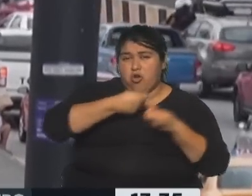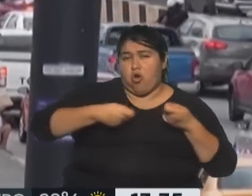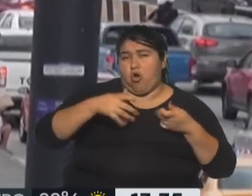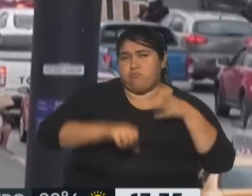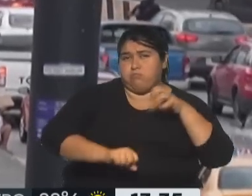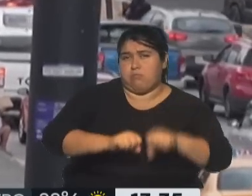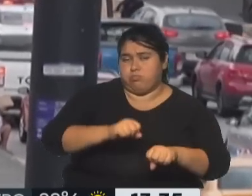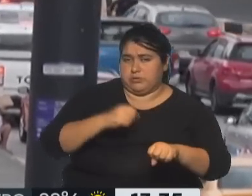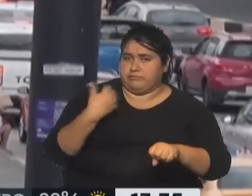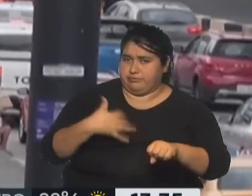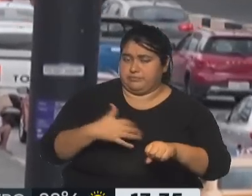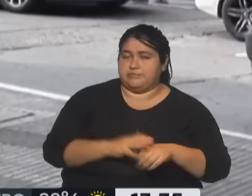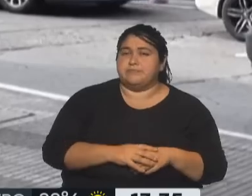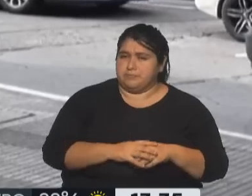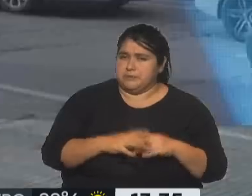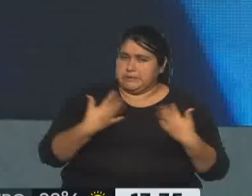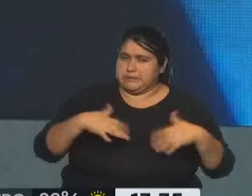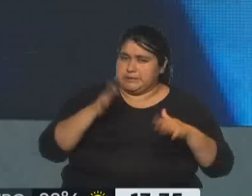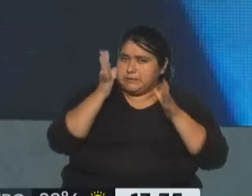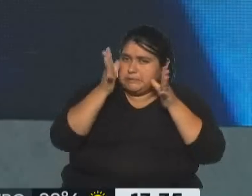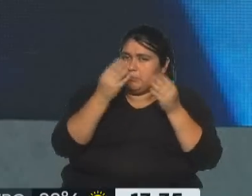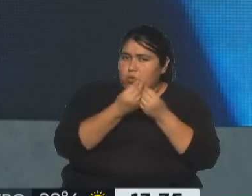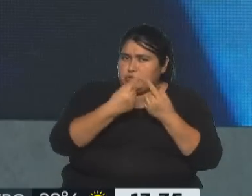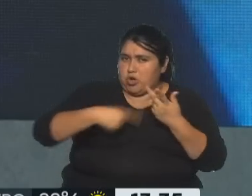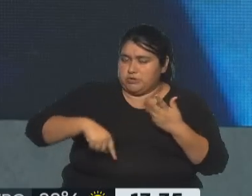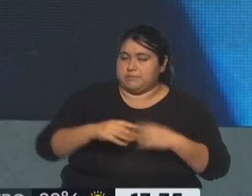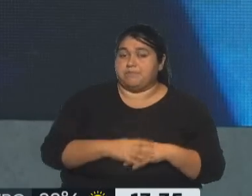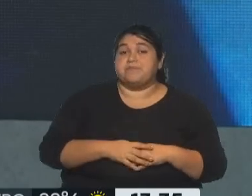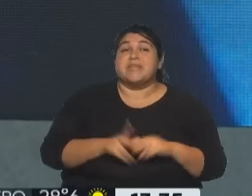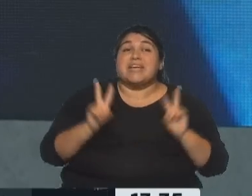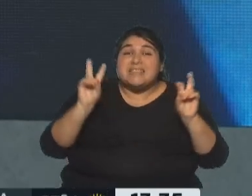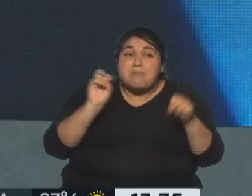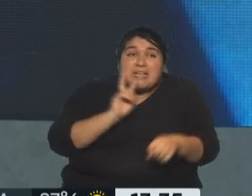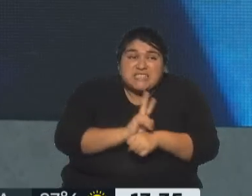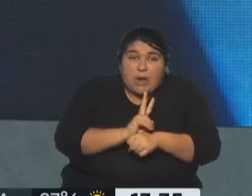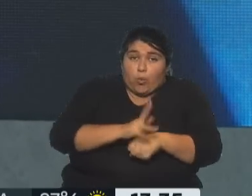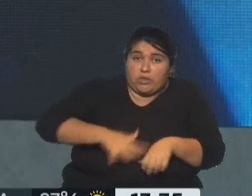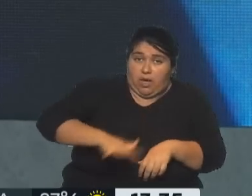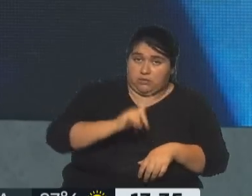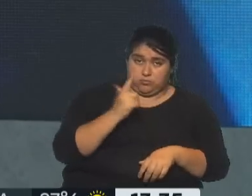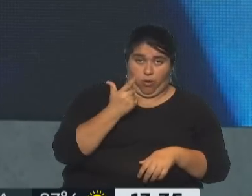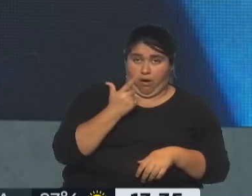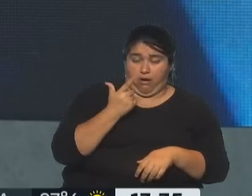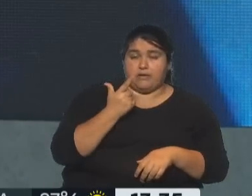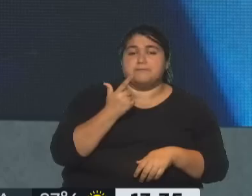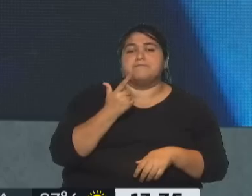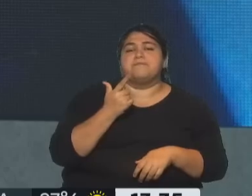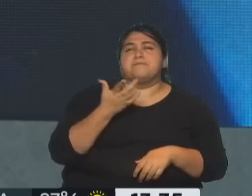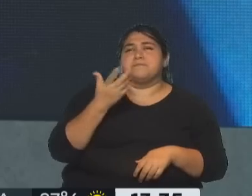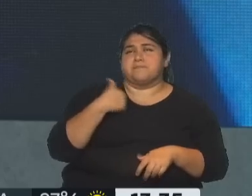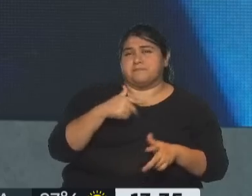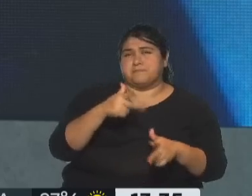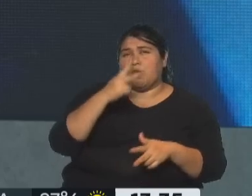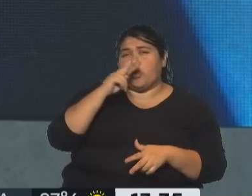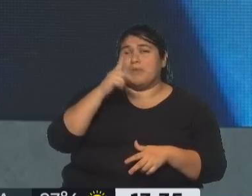Un combo explosivo. Sí, totalmente. Decíamos que la situación de inseguridad es una situación concreta. Yo citaba en el